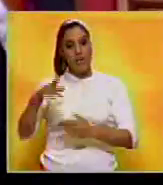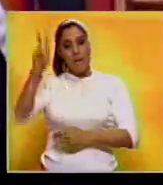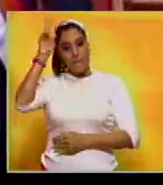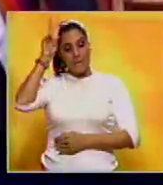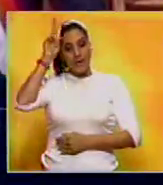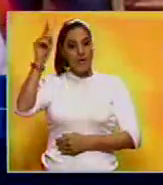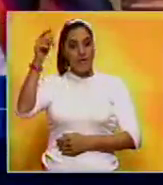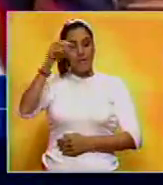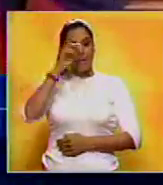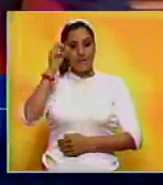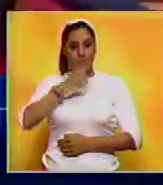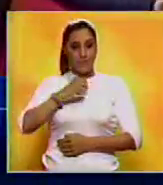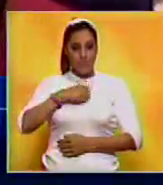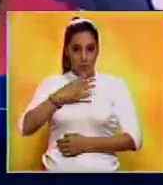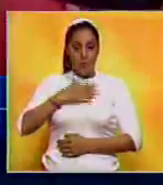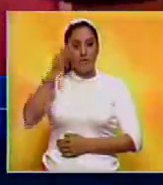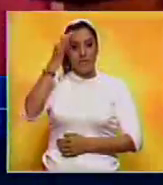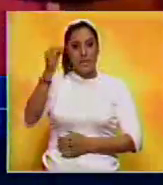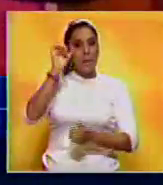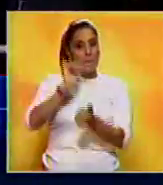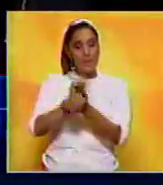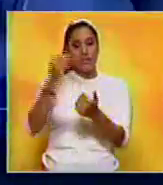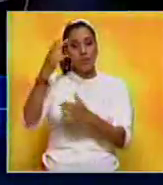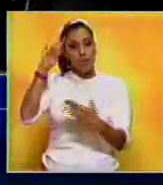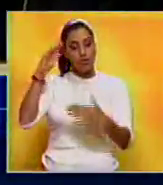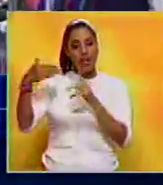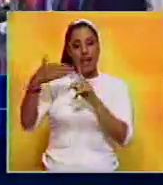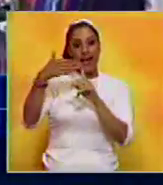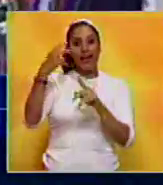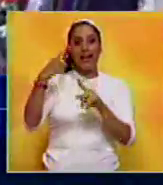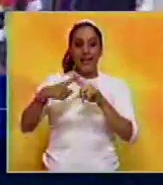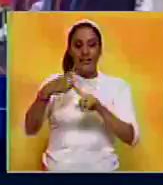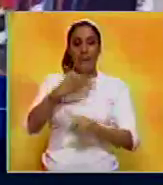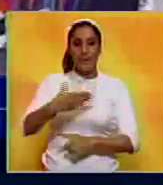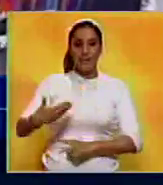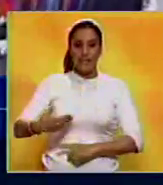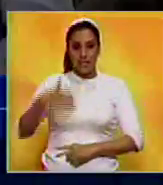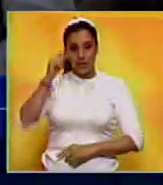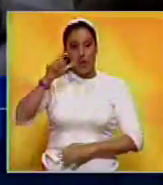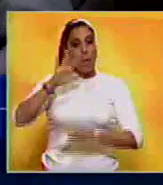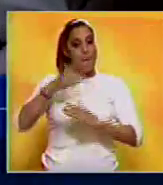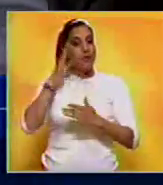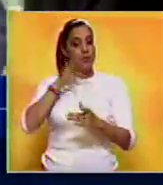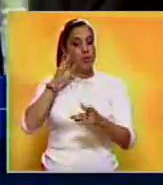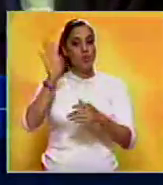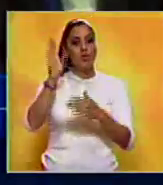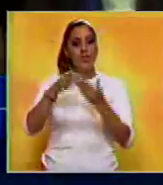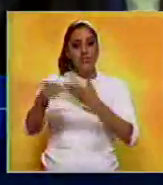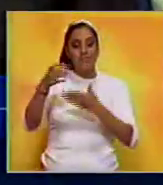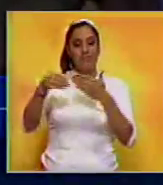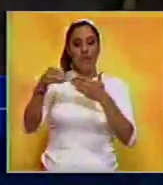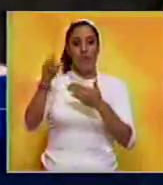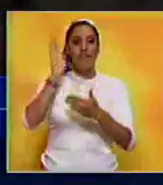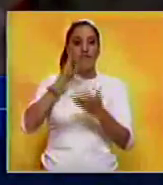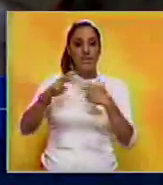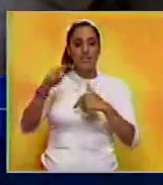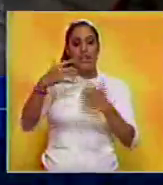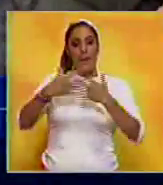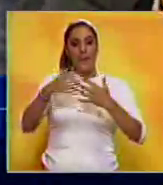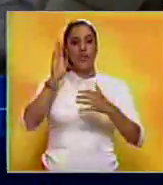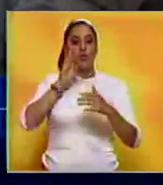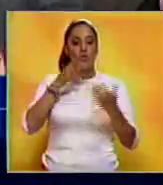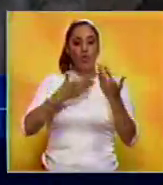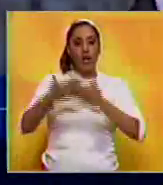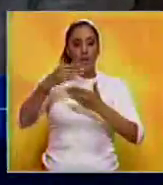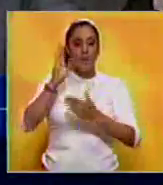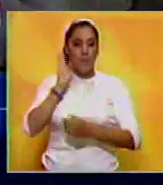En Perú, la Fiscalía pidió una nueva orden de prisión preventiva contra el expresidente Alejandro Toledo por presunto lavado de activos a través de la empresa